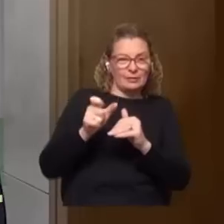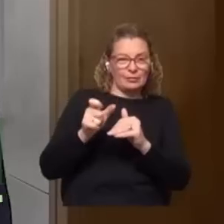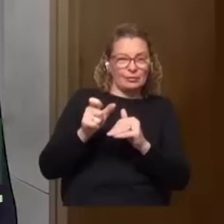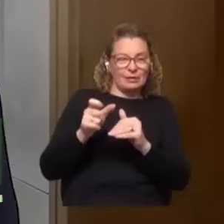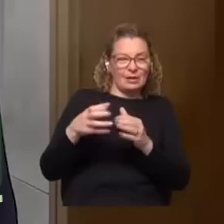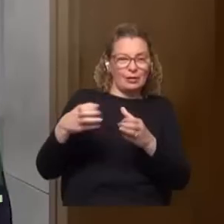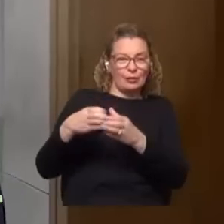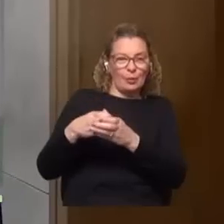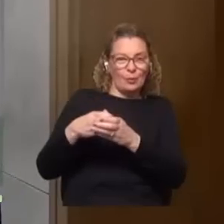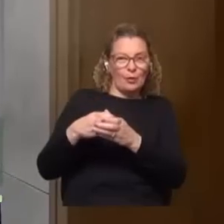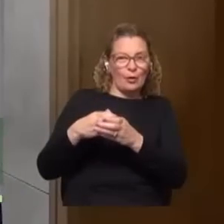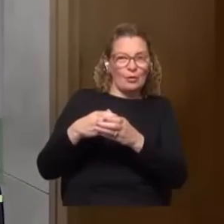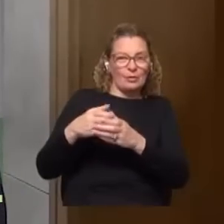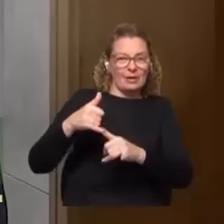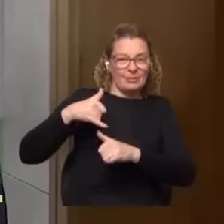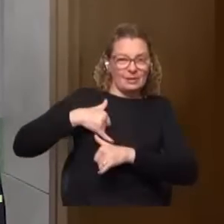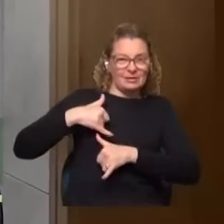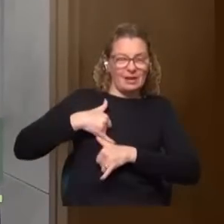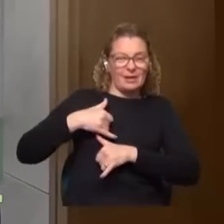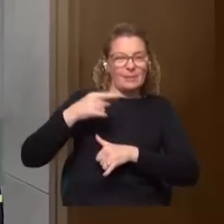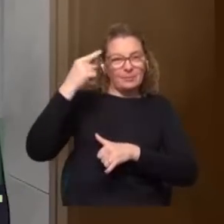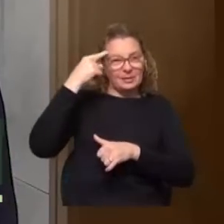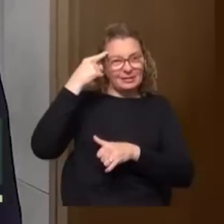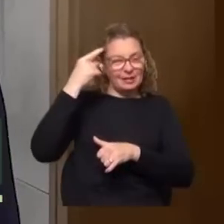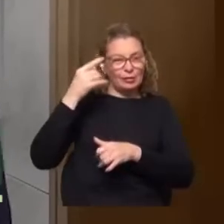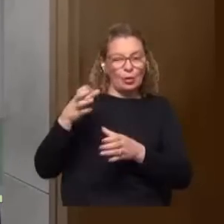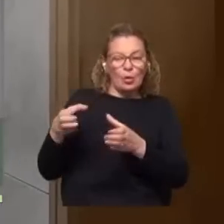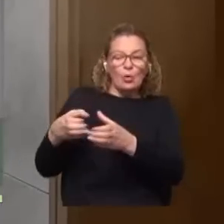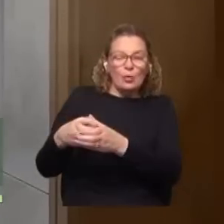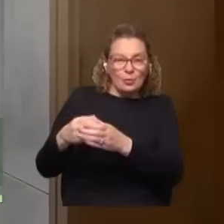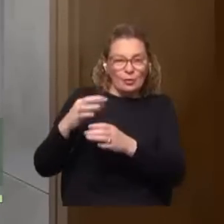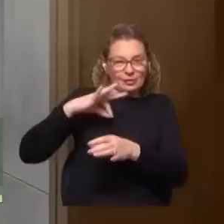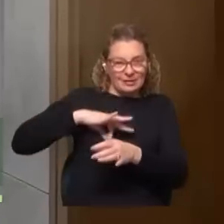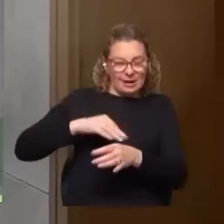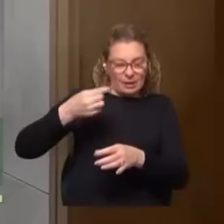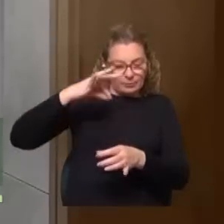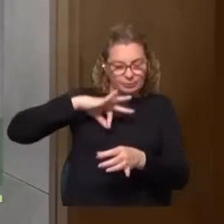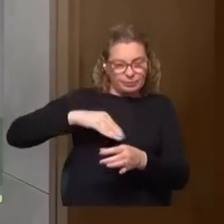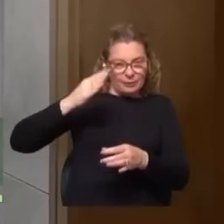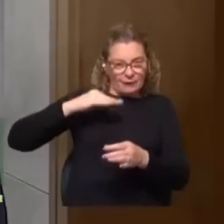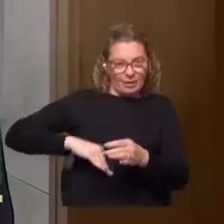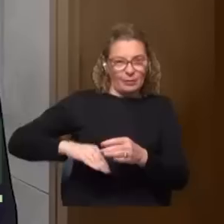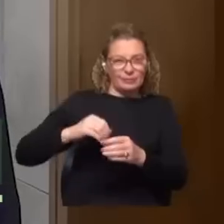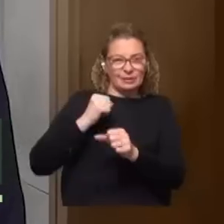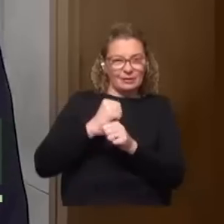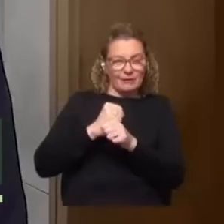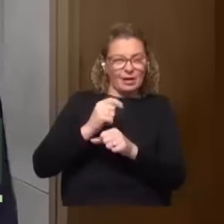tropa considerando que se trata un sector que tiene salarios sumergidos dentro de la función pública a nosotros